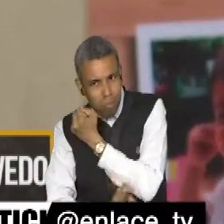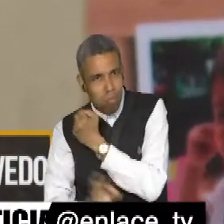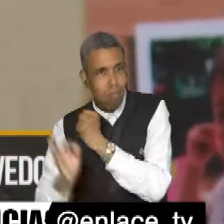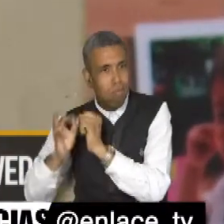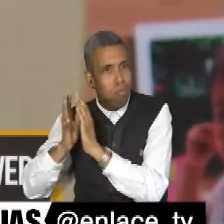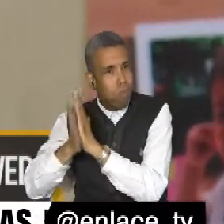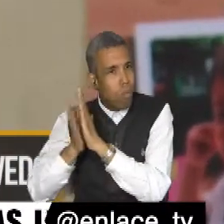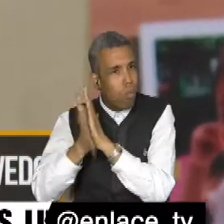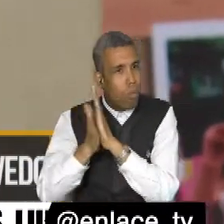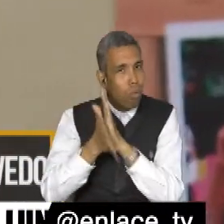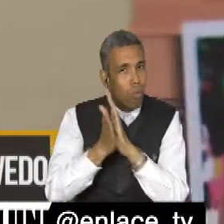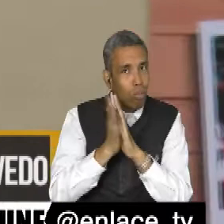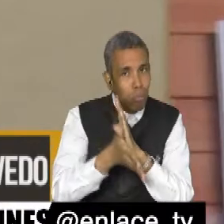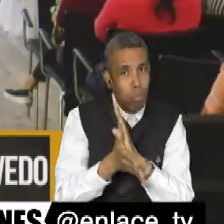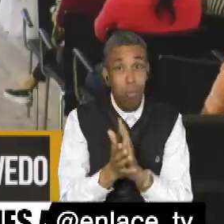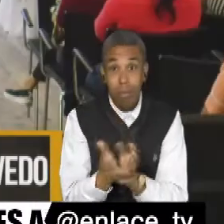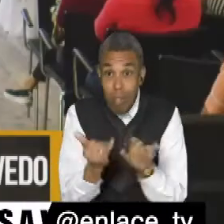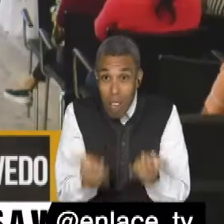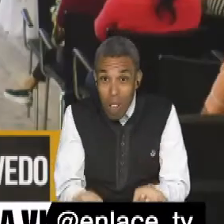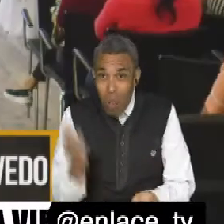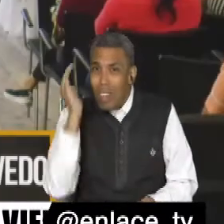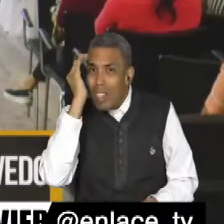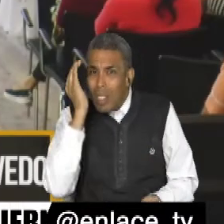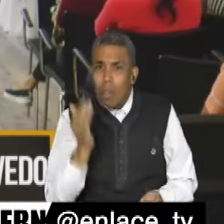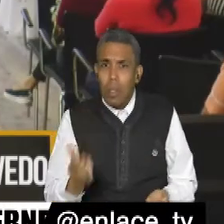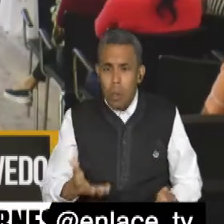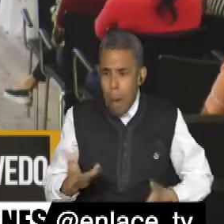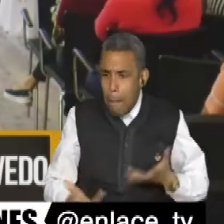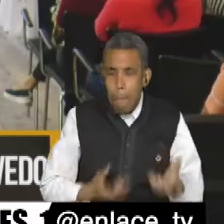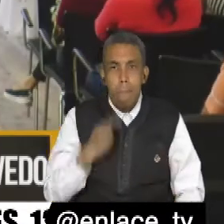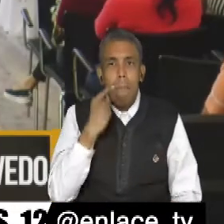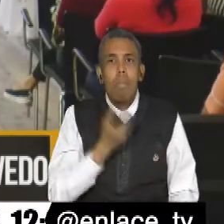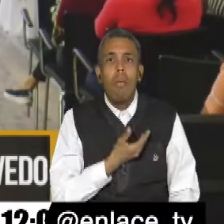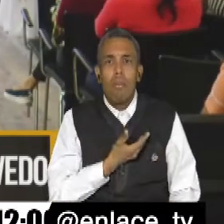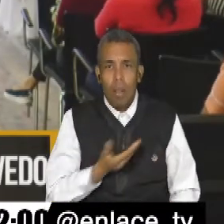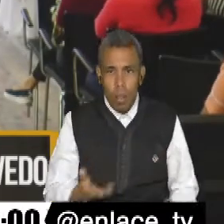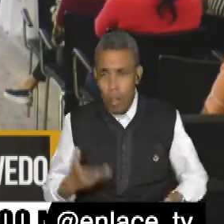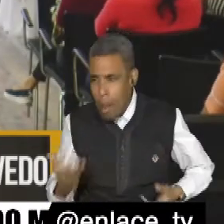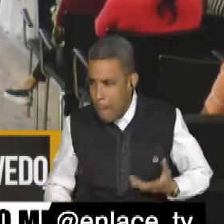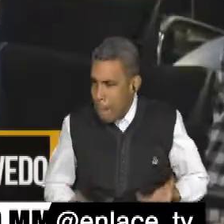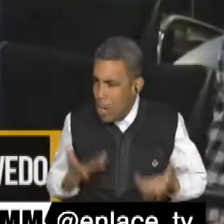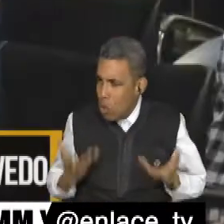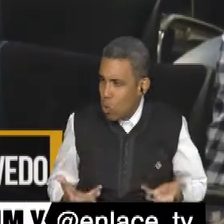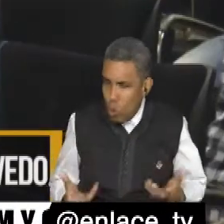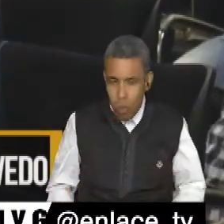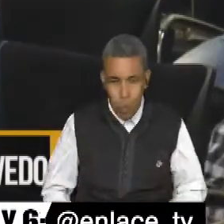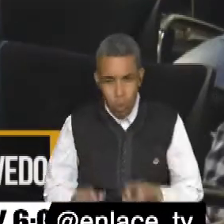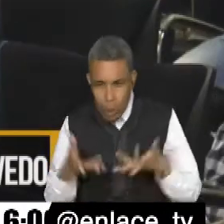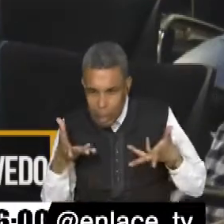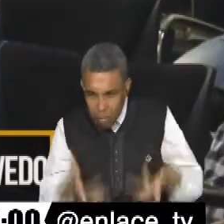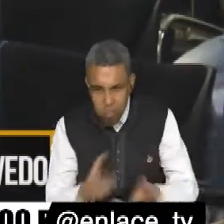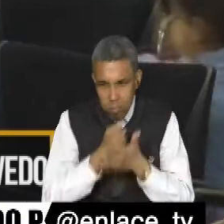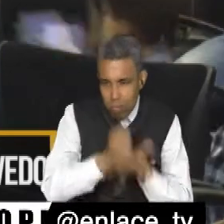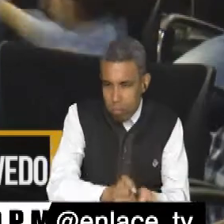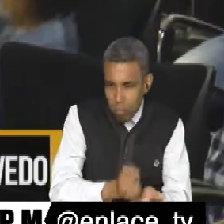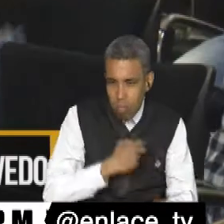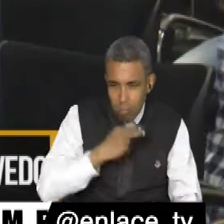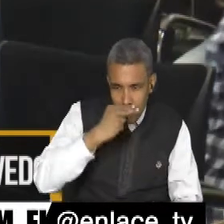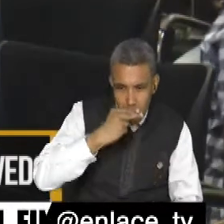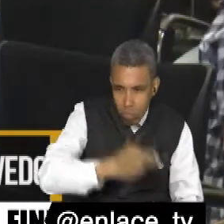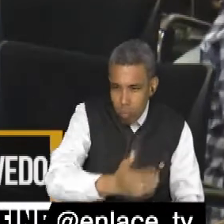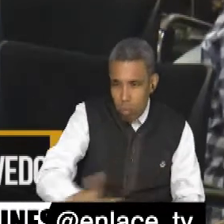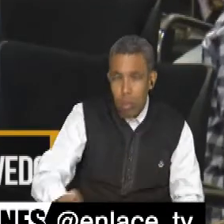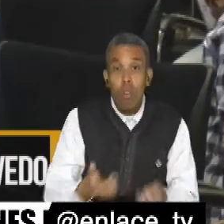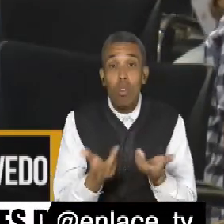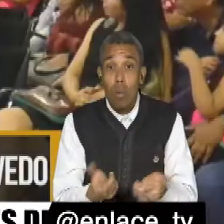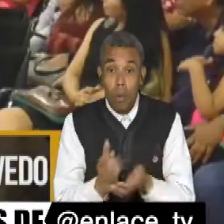nueva generación necesitamos unas herramientas para fortalecer esa niñez y que nosotros podamos formar niños